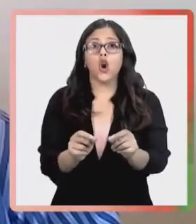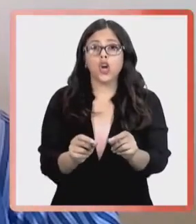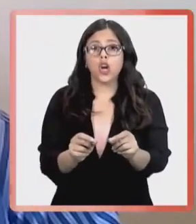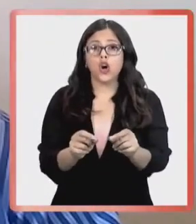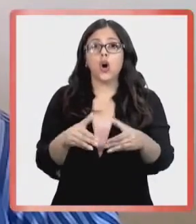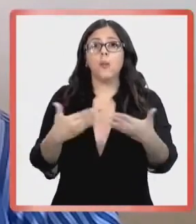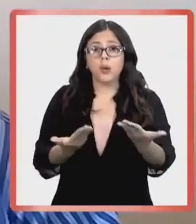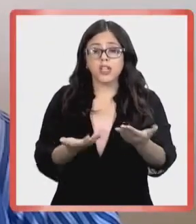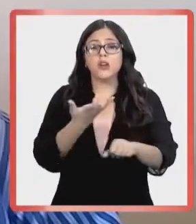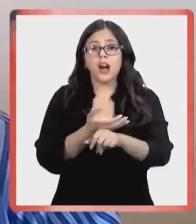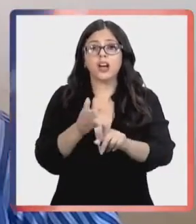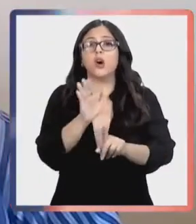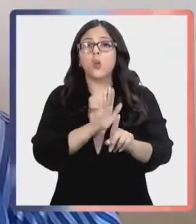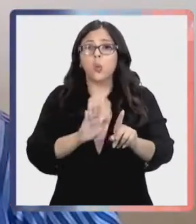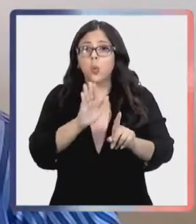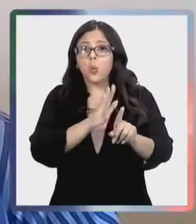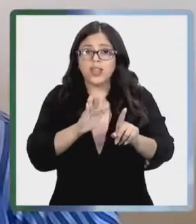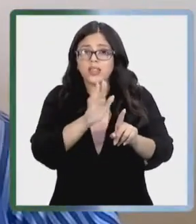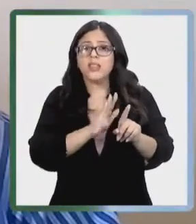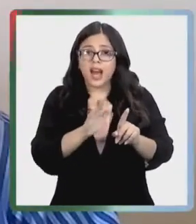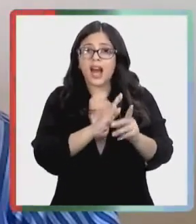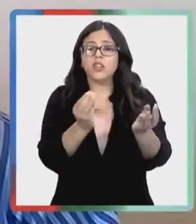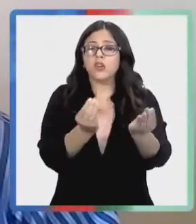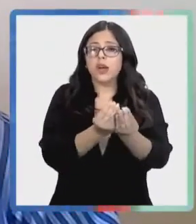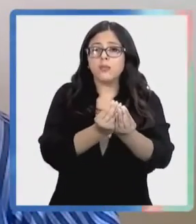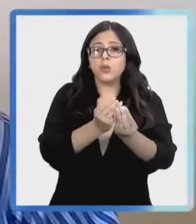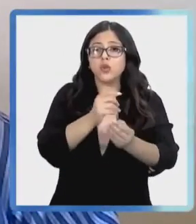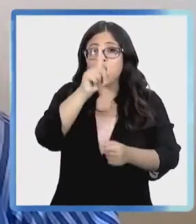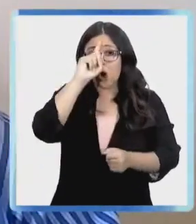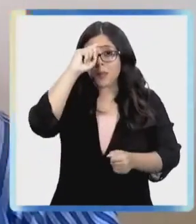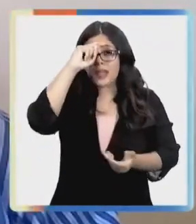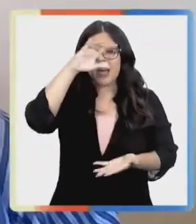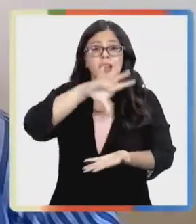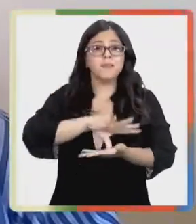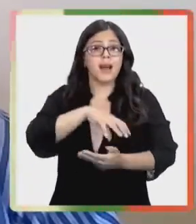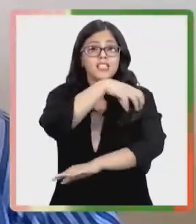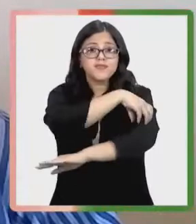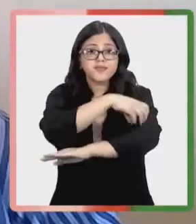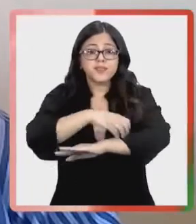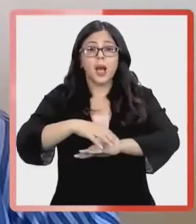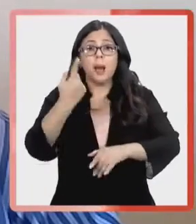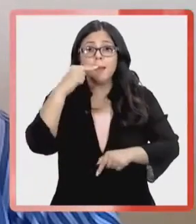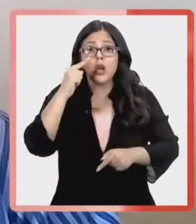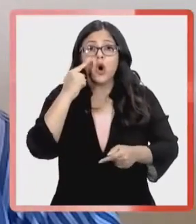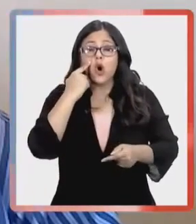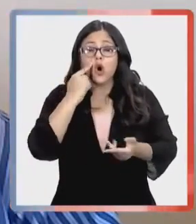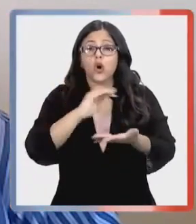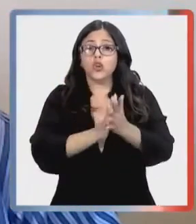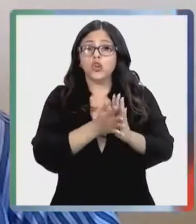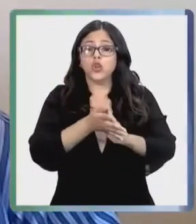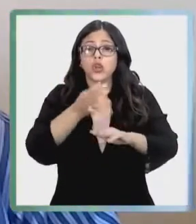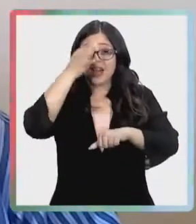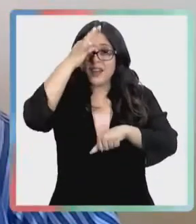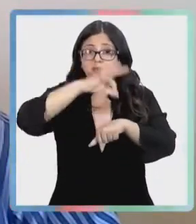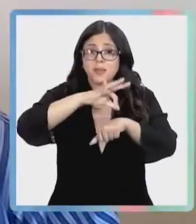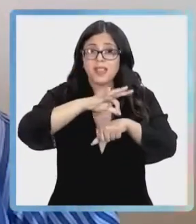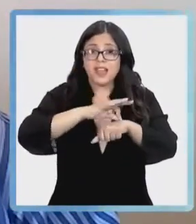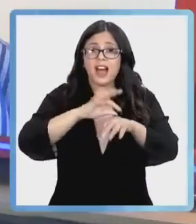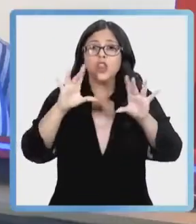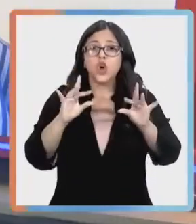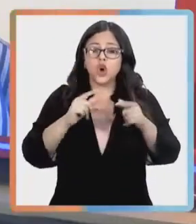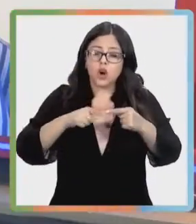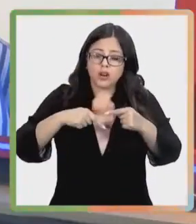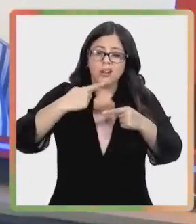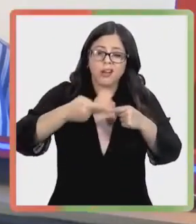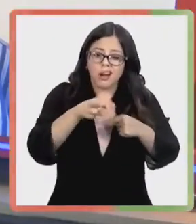unidades de cuidado paliativo, unidades de dolor en muchos hospitales del país, pero todas las enfermedades que generan dolor crónico. Se entiende por